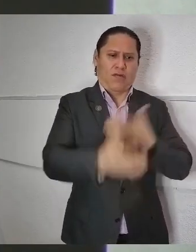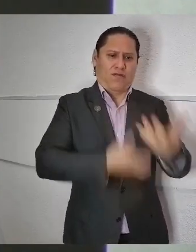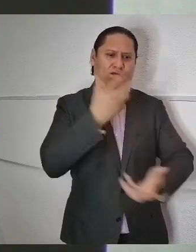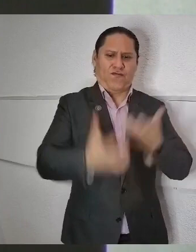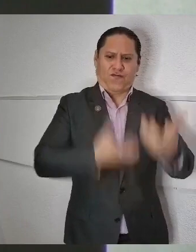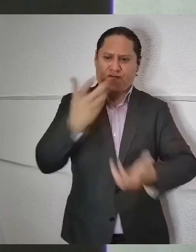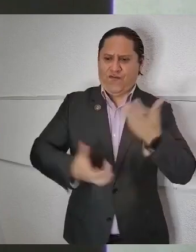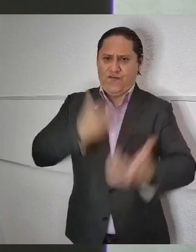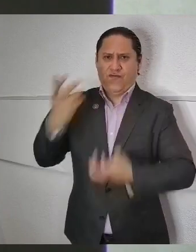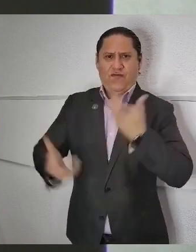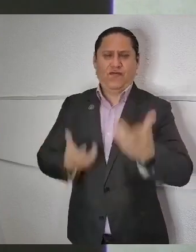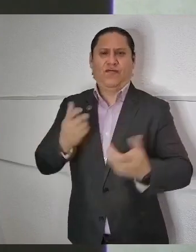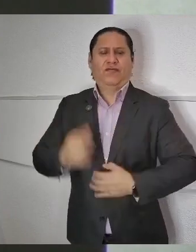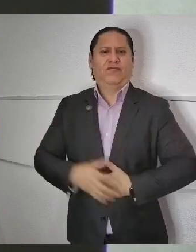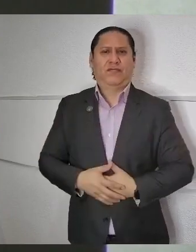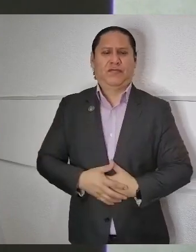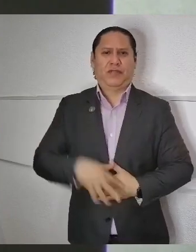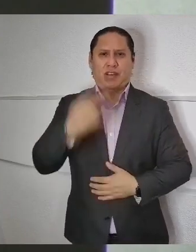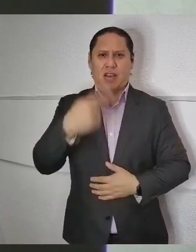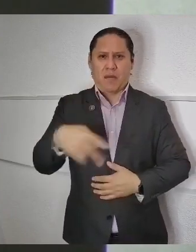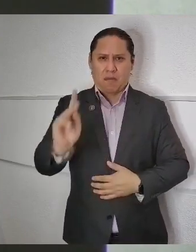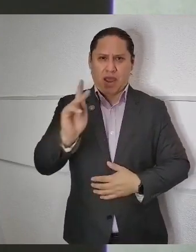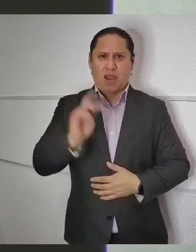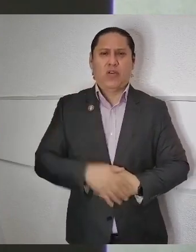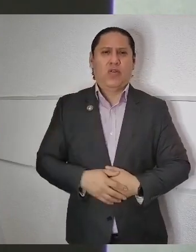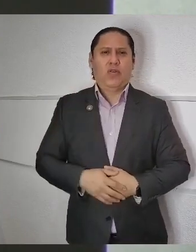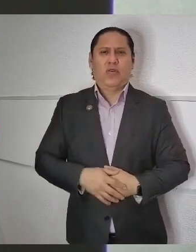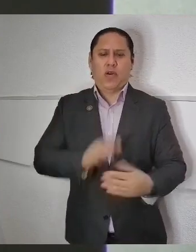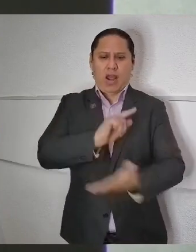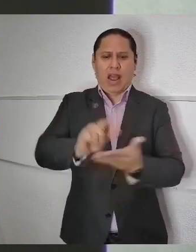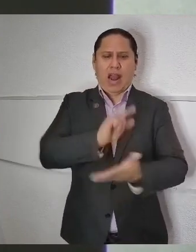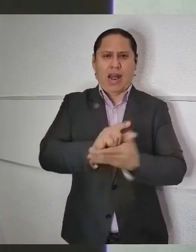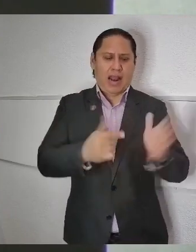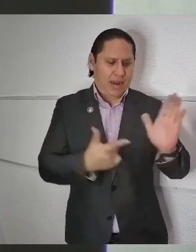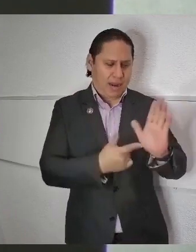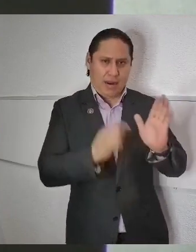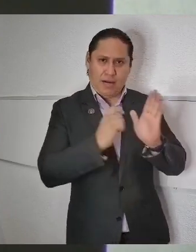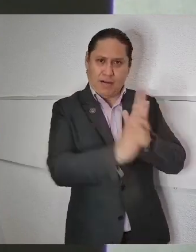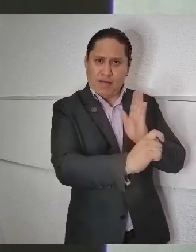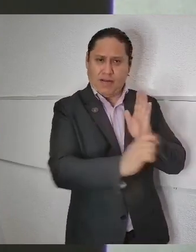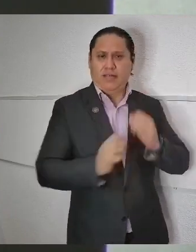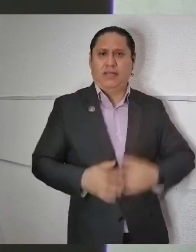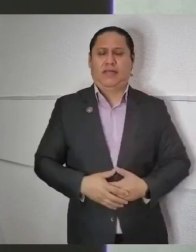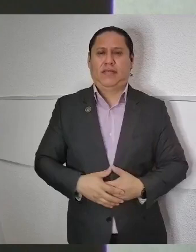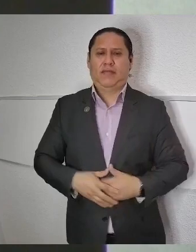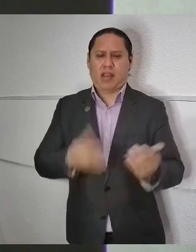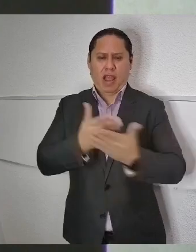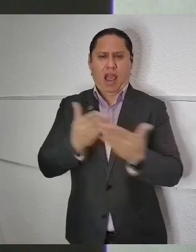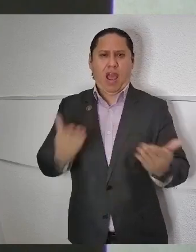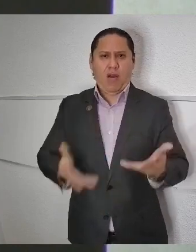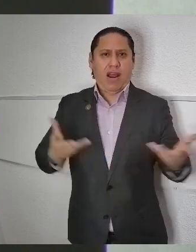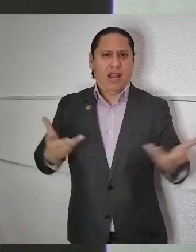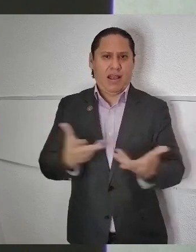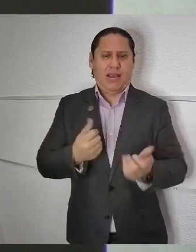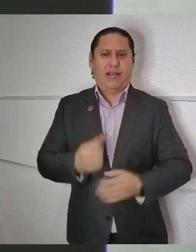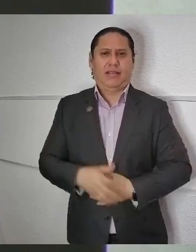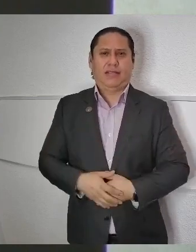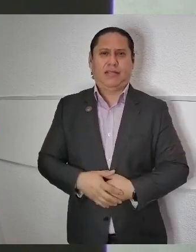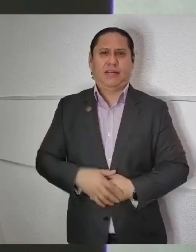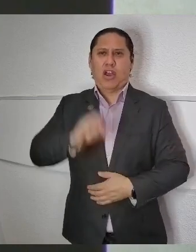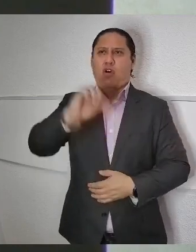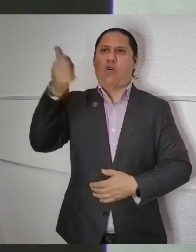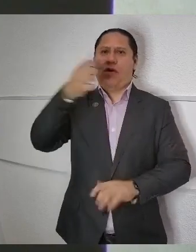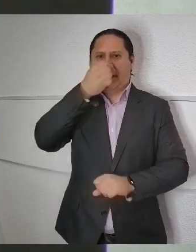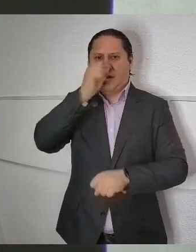incendios forestales, pero con un fundamento en la ley, y no como ahora se hace cuando